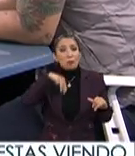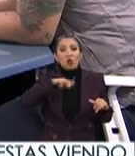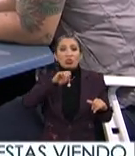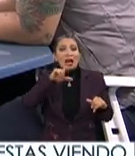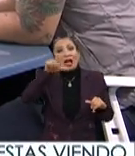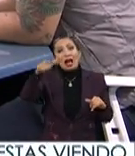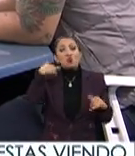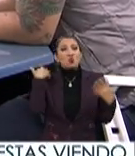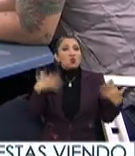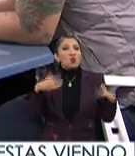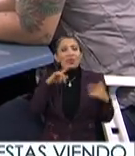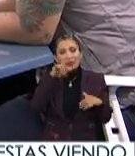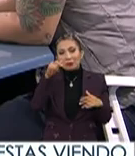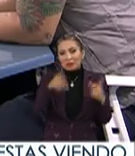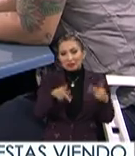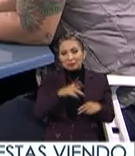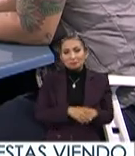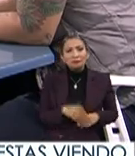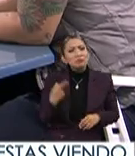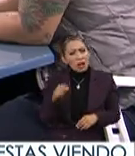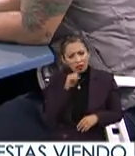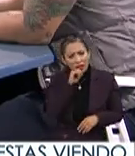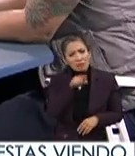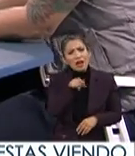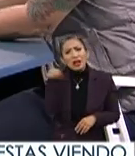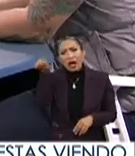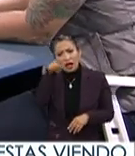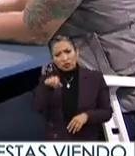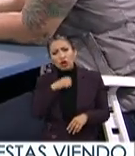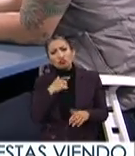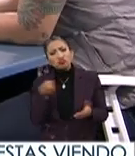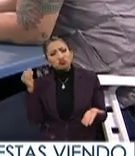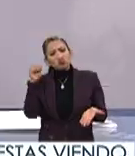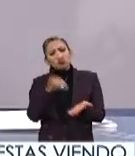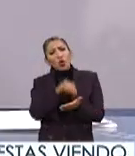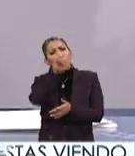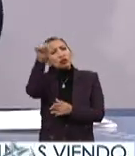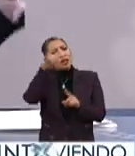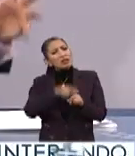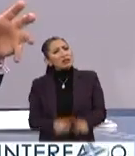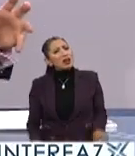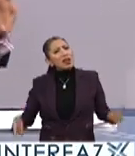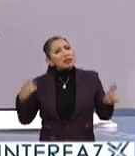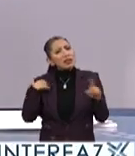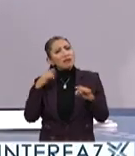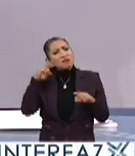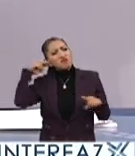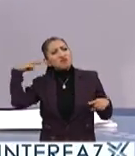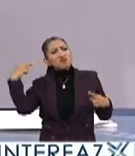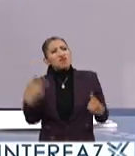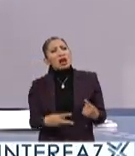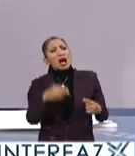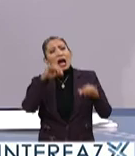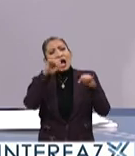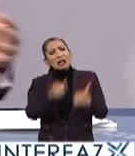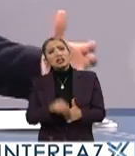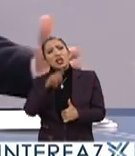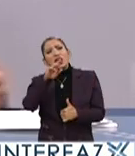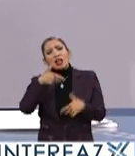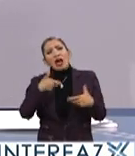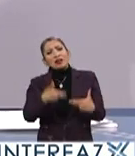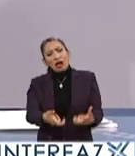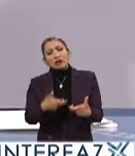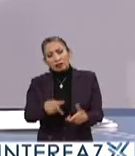por ejemplo, que al rato hablaremos con ellos. Pero además ellos pues nos plasman otro tipo de visión, ¿no? El arte urbano, que aquí